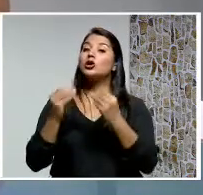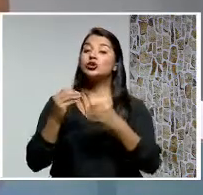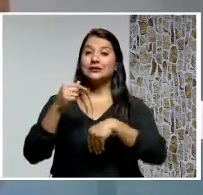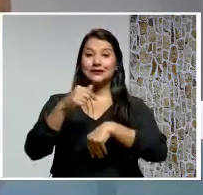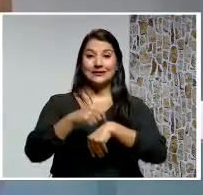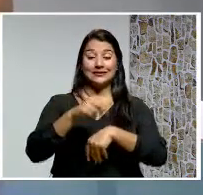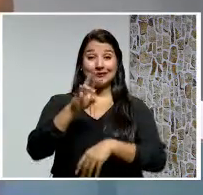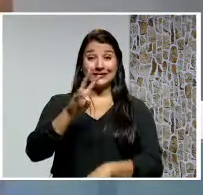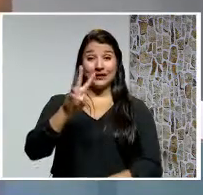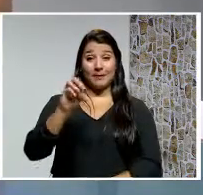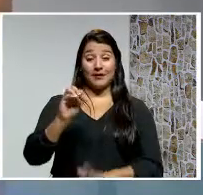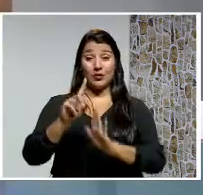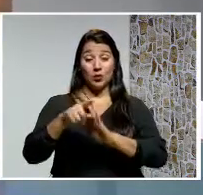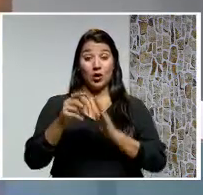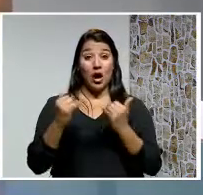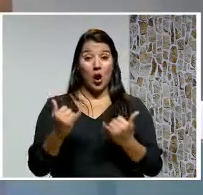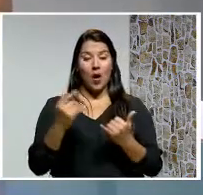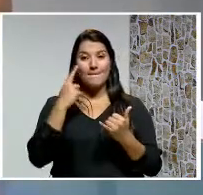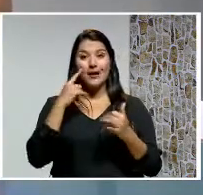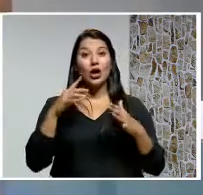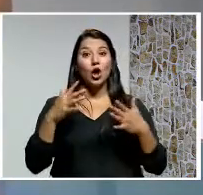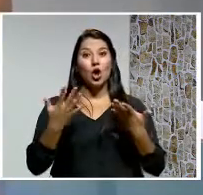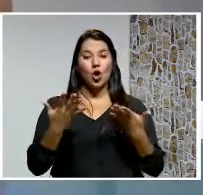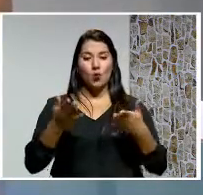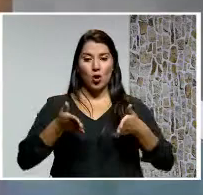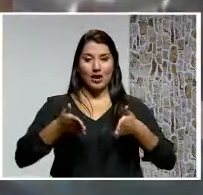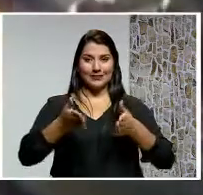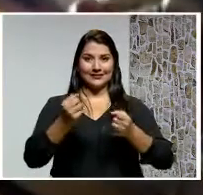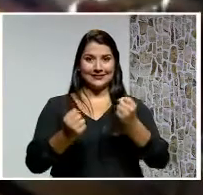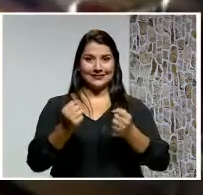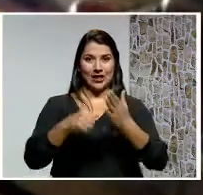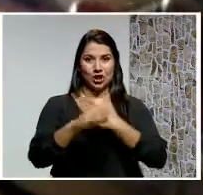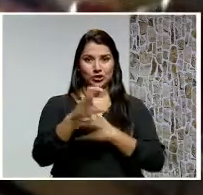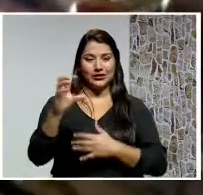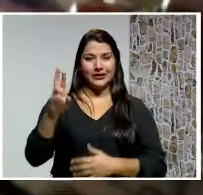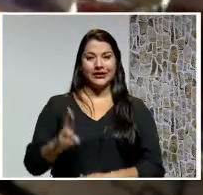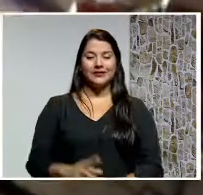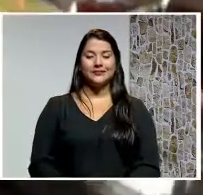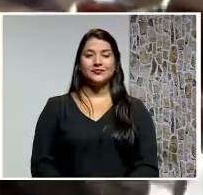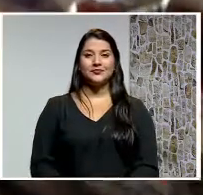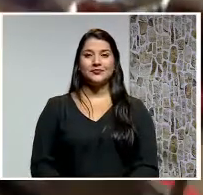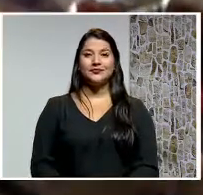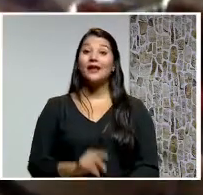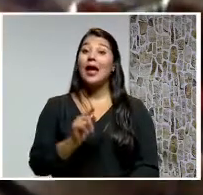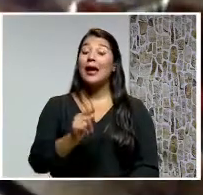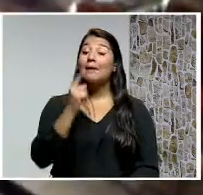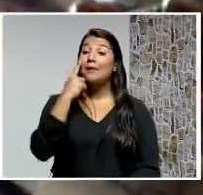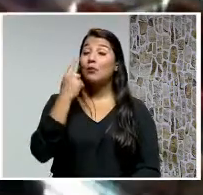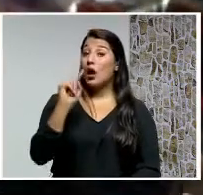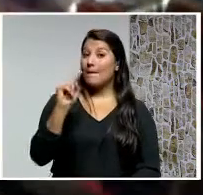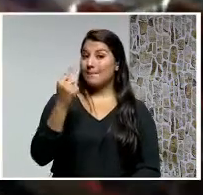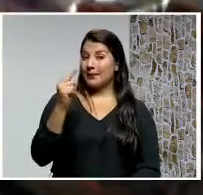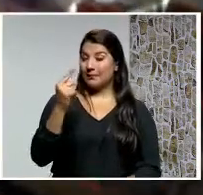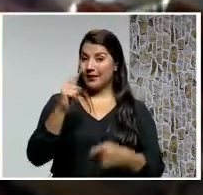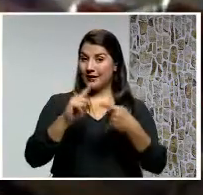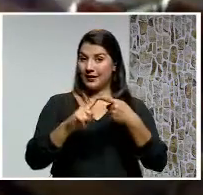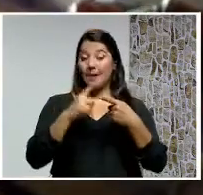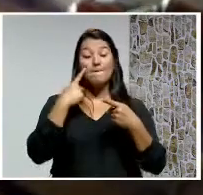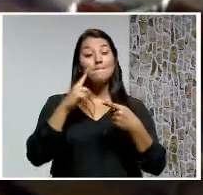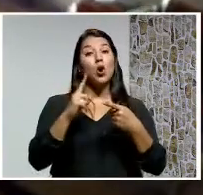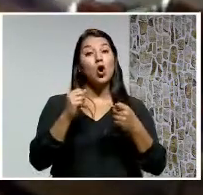Hacer las 7:20 minutos, vamos de inmediato a ver cómo se encuentran las vías de nuestro país. Ahí tenemos ya nuestra primera imagen,